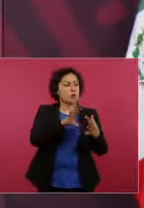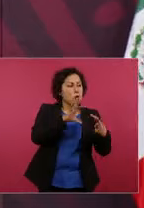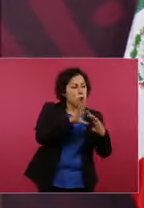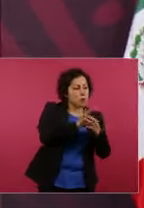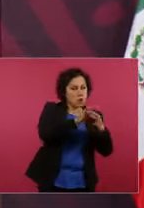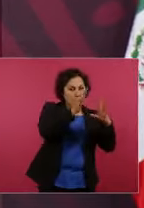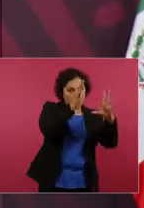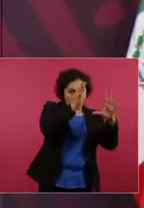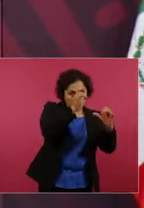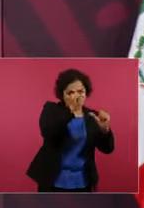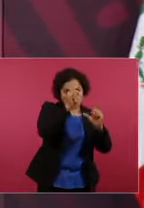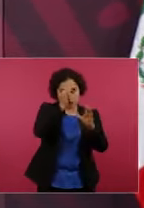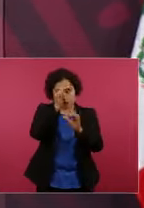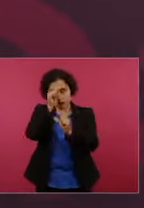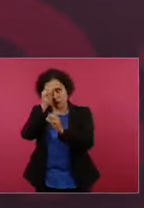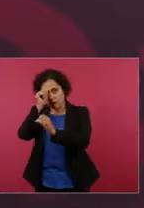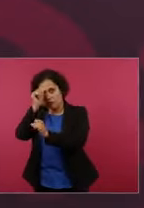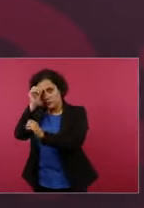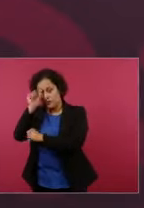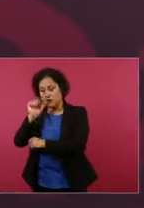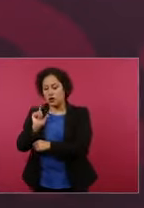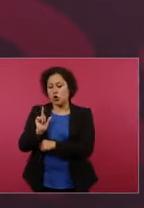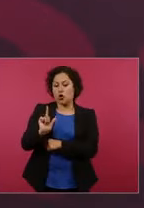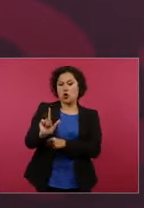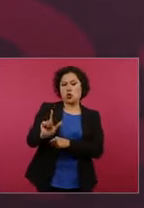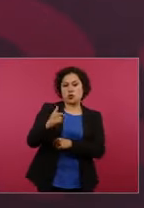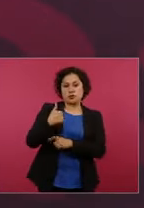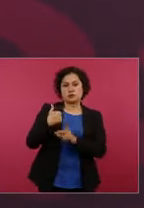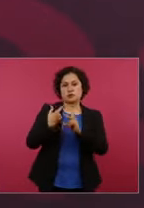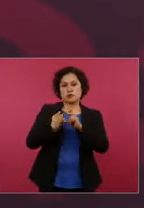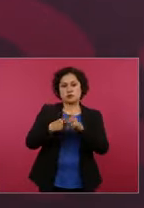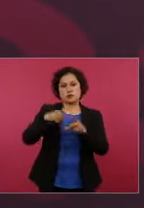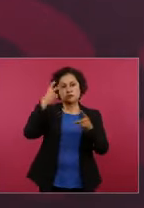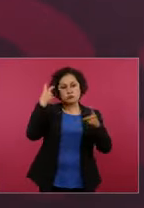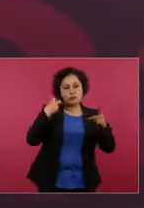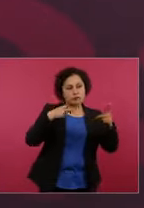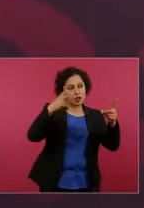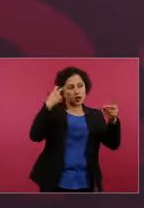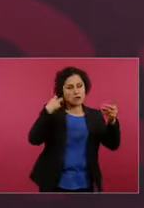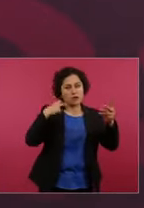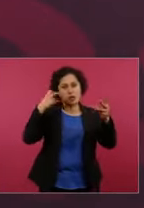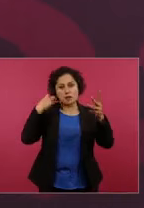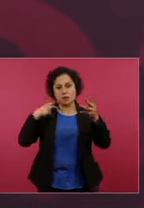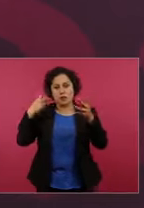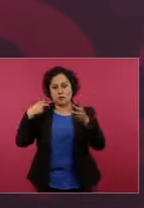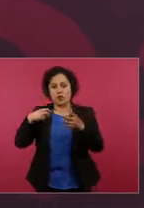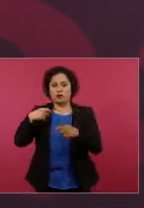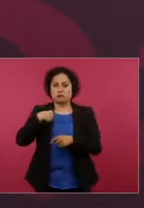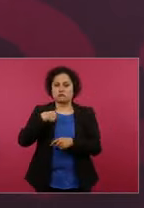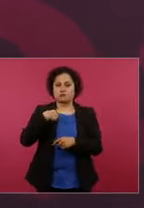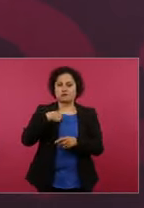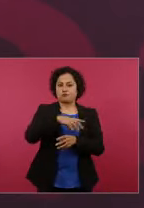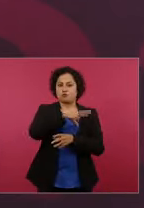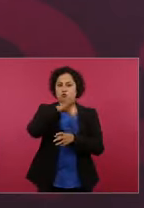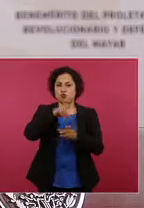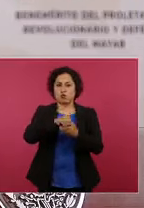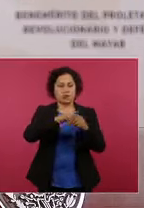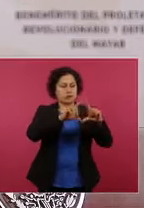a partir de el lunes próximo. Muy bien. O sea, empiezo a hacer un recorrido